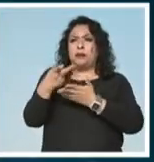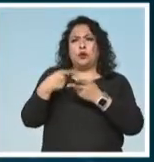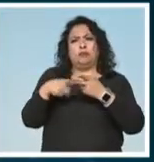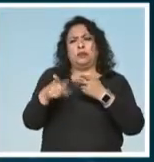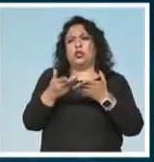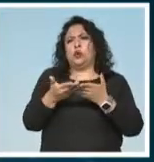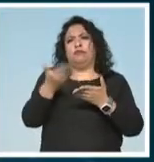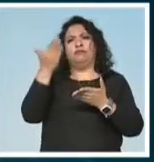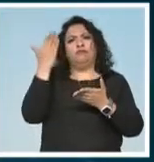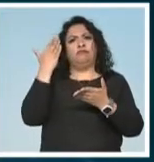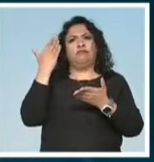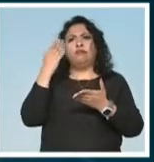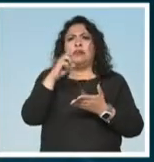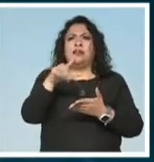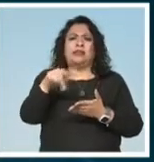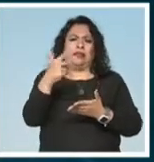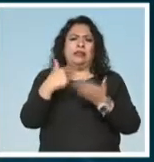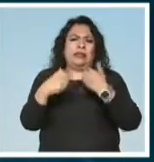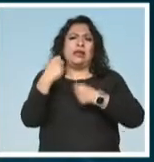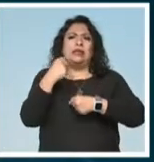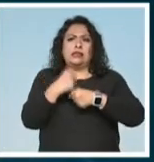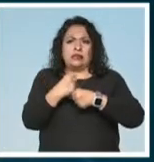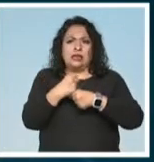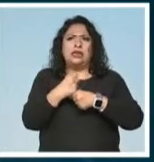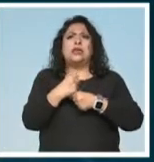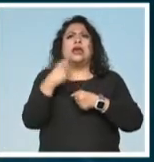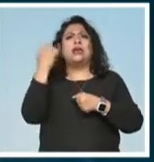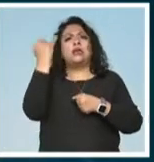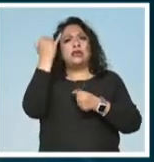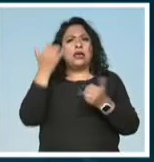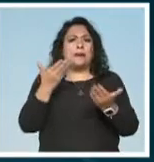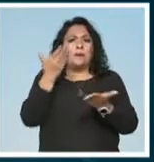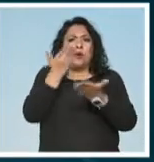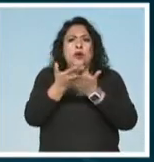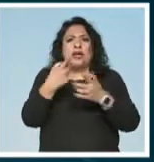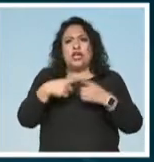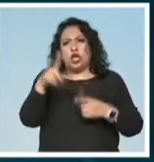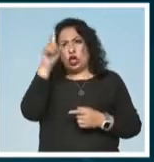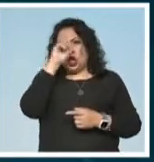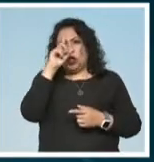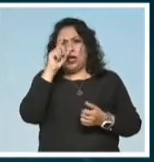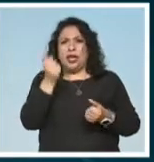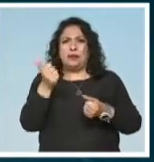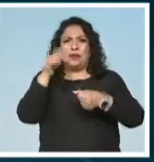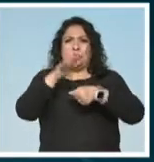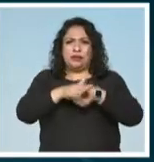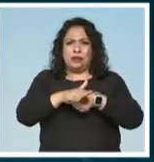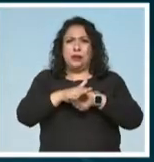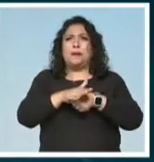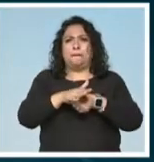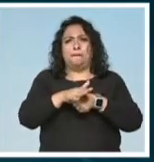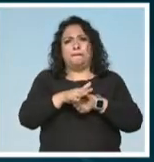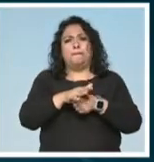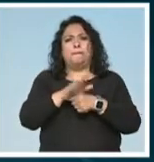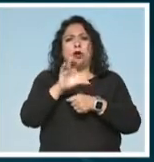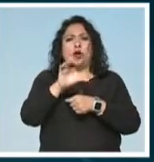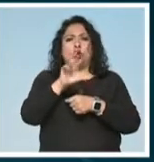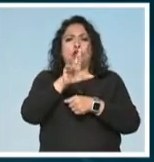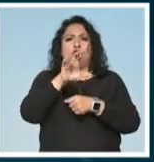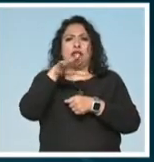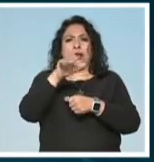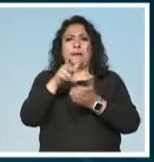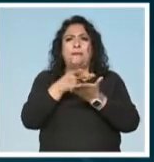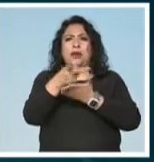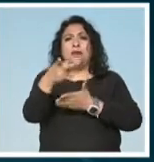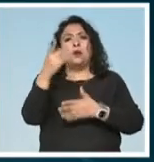hace 13 años a iniciativa del Consejo de Administración del Premio Crónica, que preside el licenciado